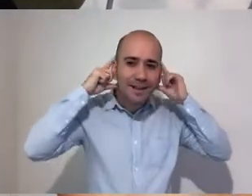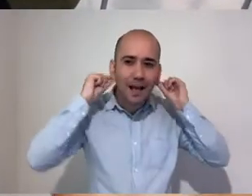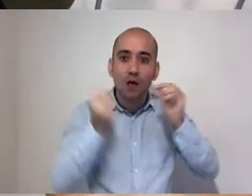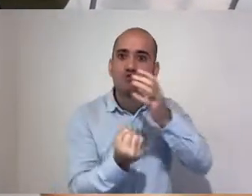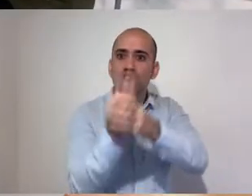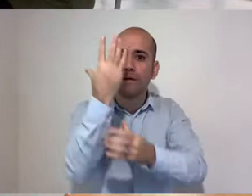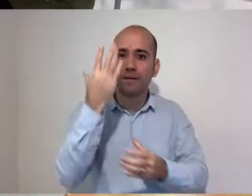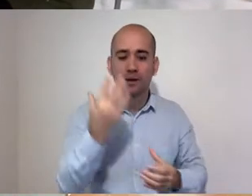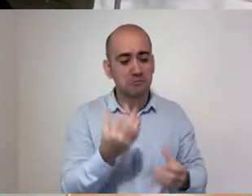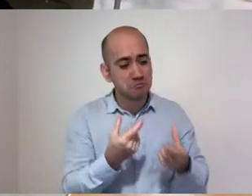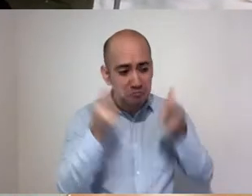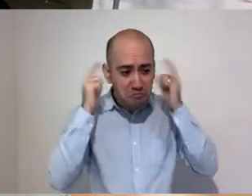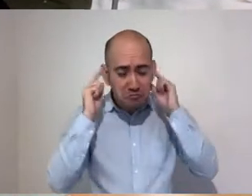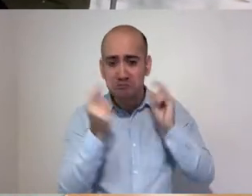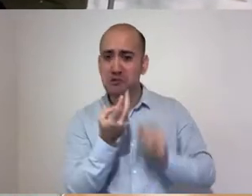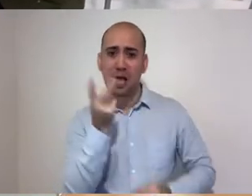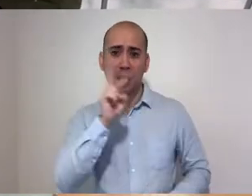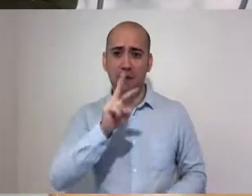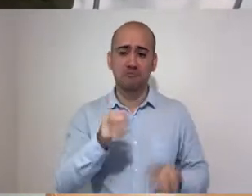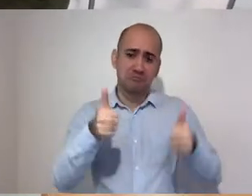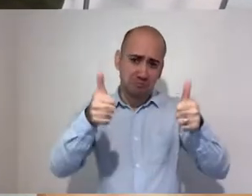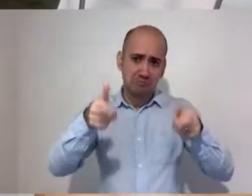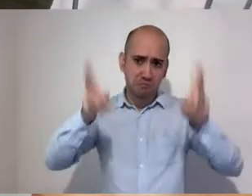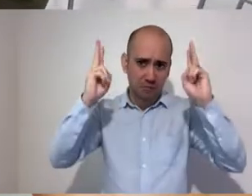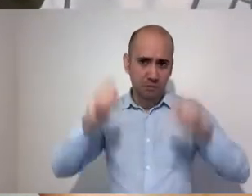papel secante.